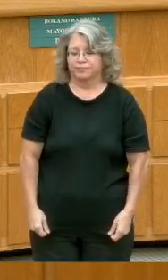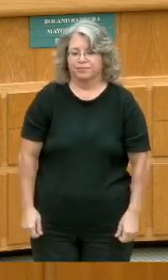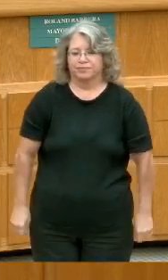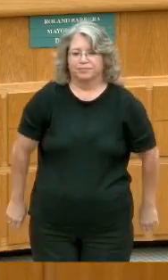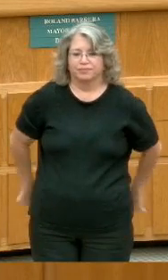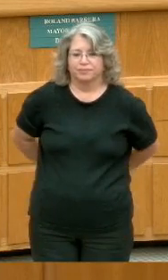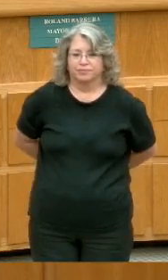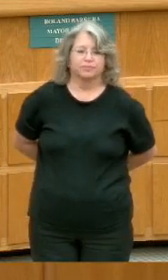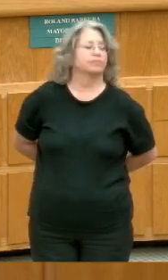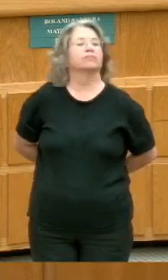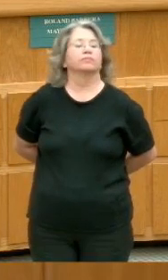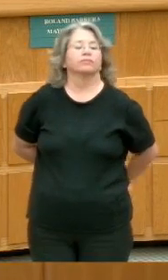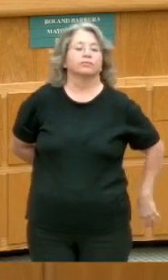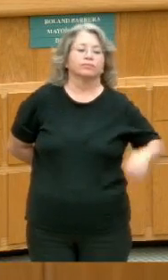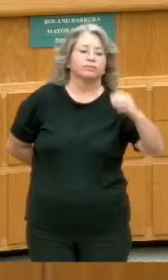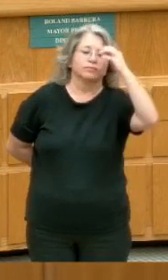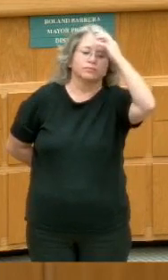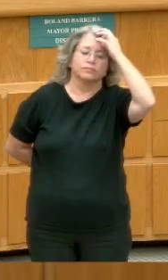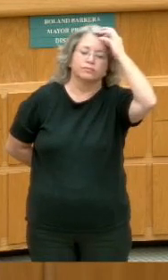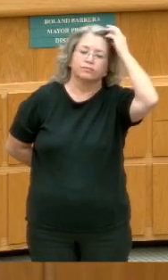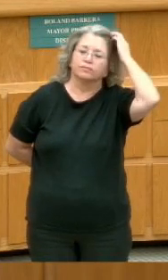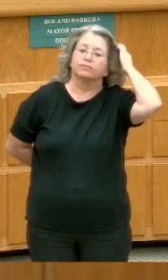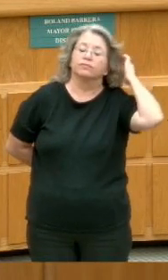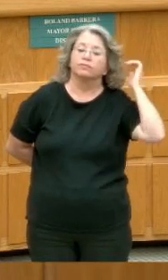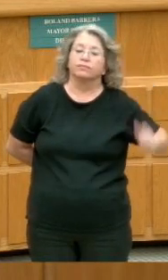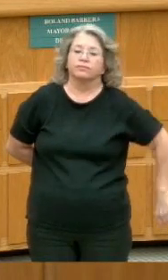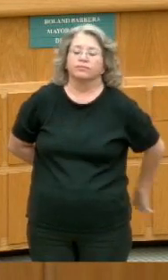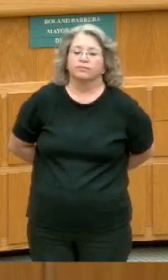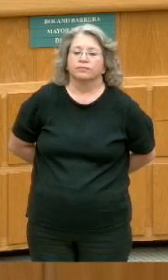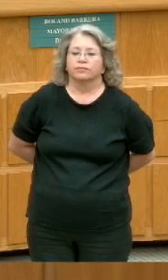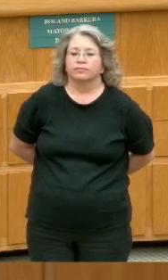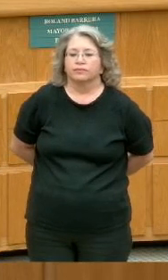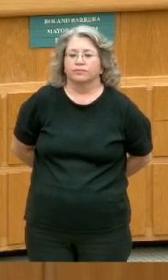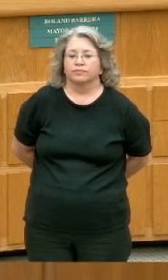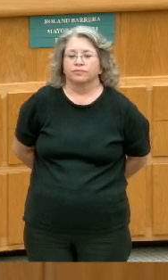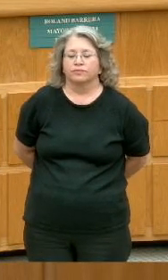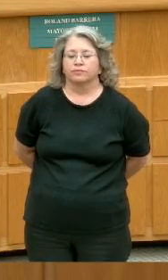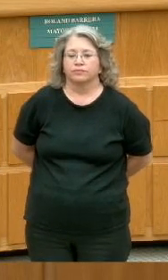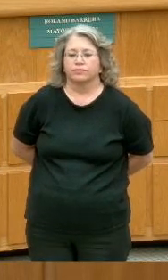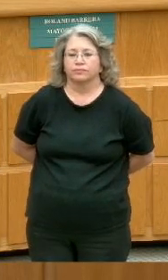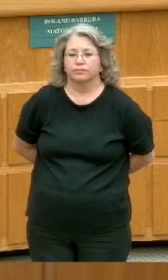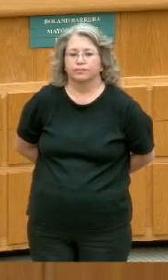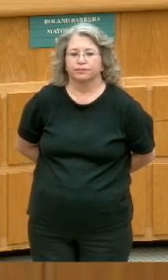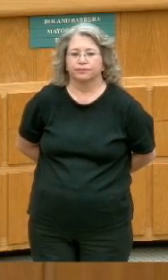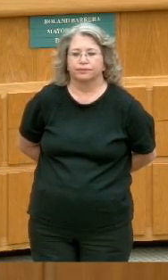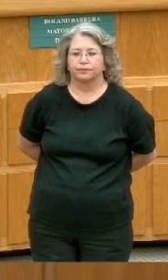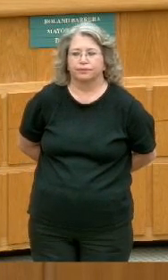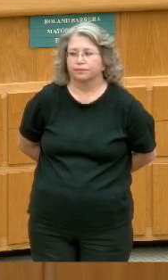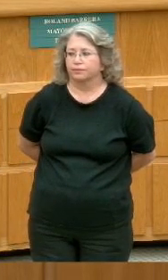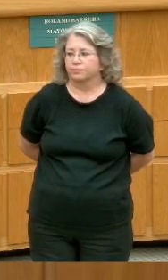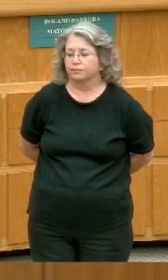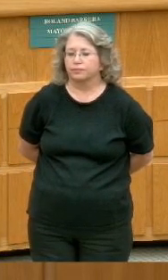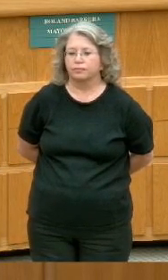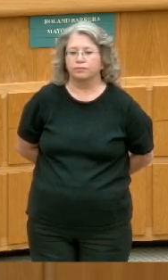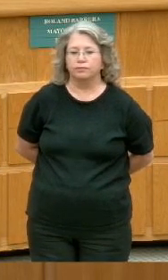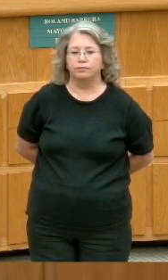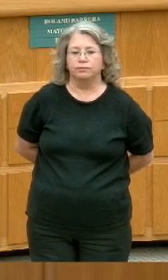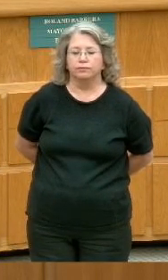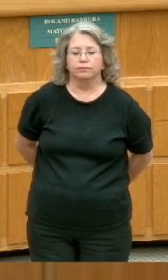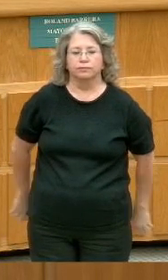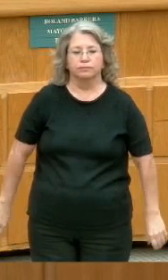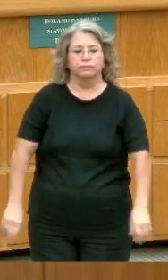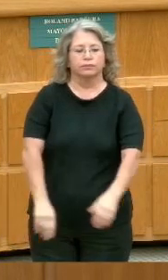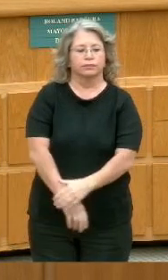casos confirmados. Entre esos, 58 son varones, 55 son mujeres. La mayoría se encuentran en el rango de edades entre 30